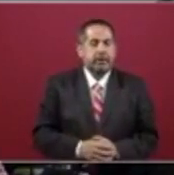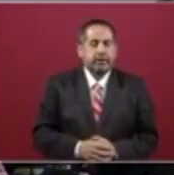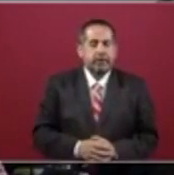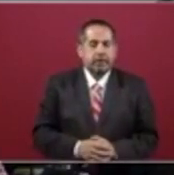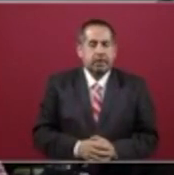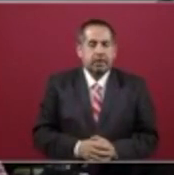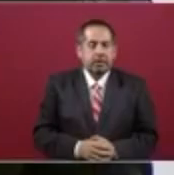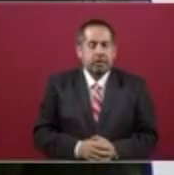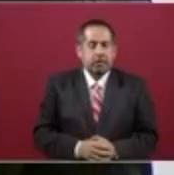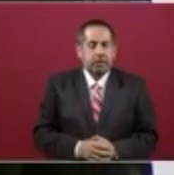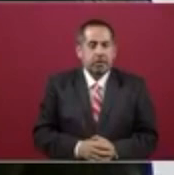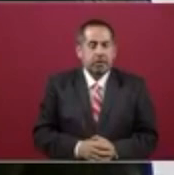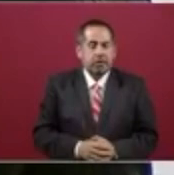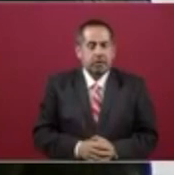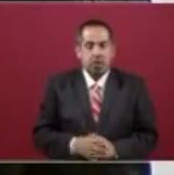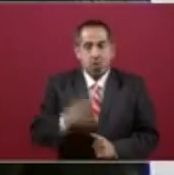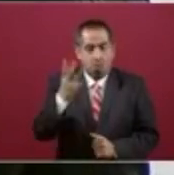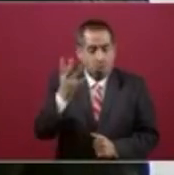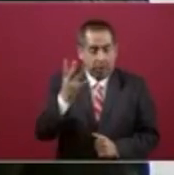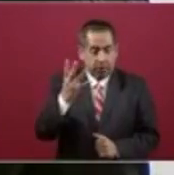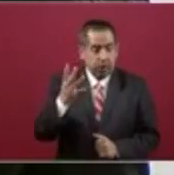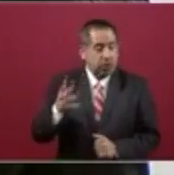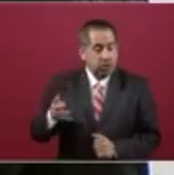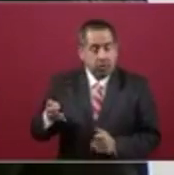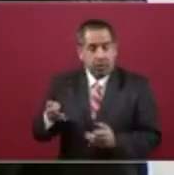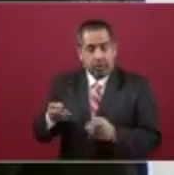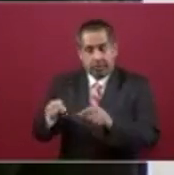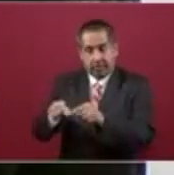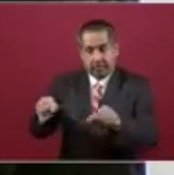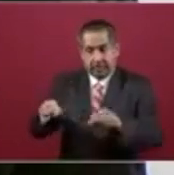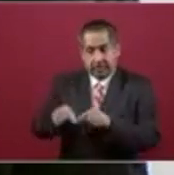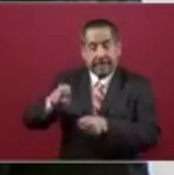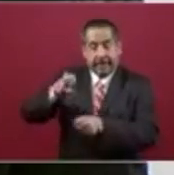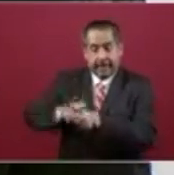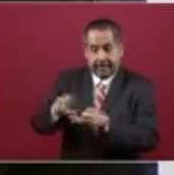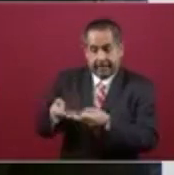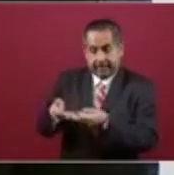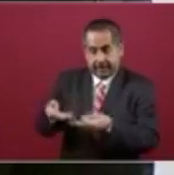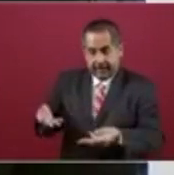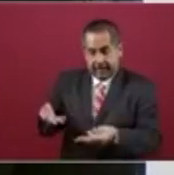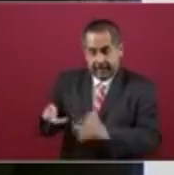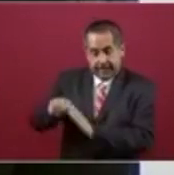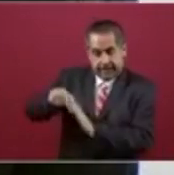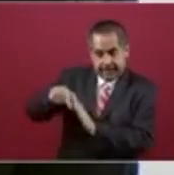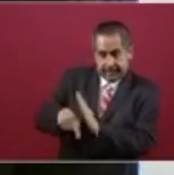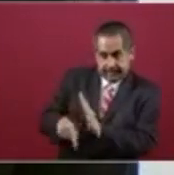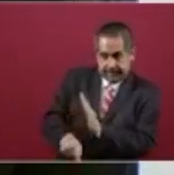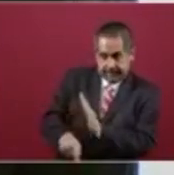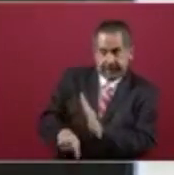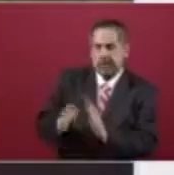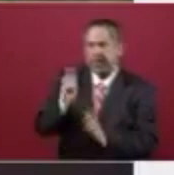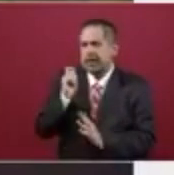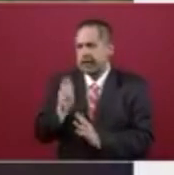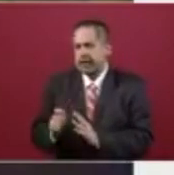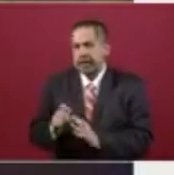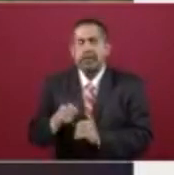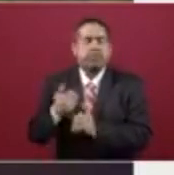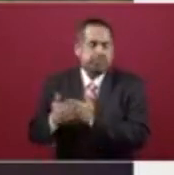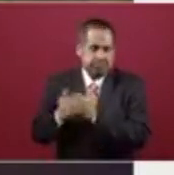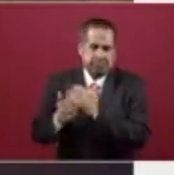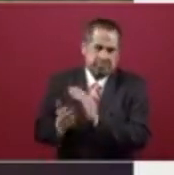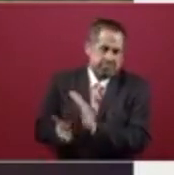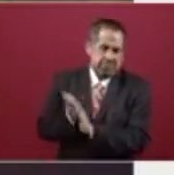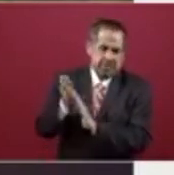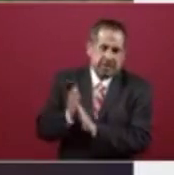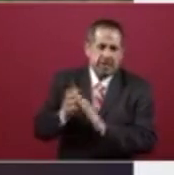Los 4 campos que van en tierra, que se van a desarrollar en tierra, implican la construcción